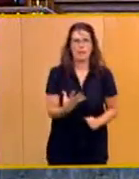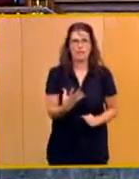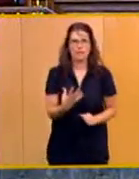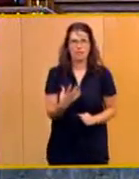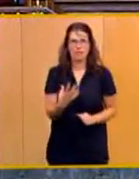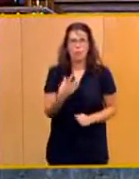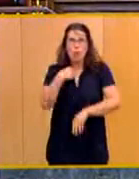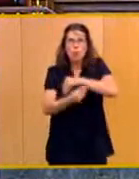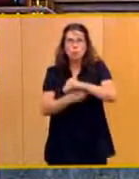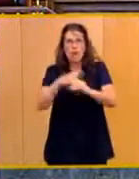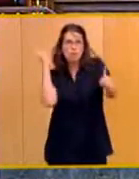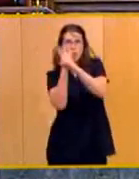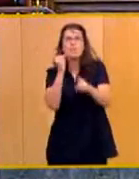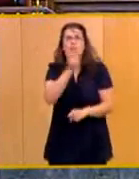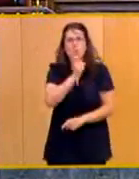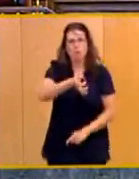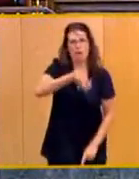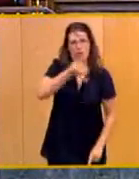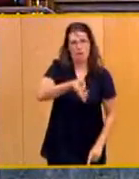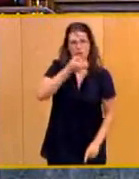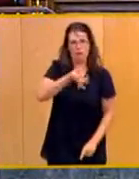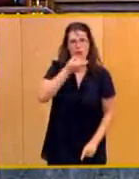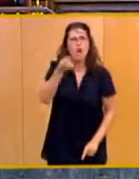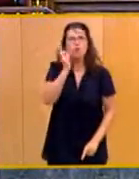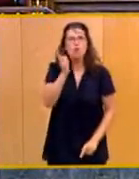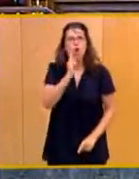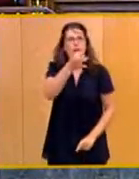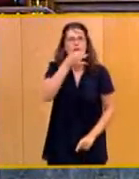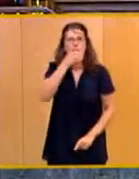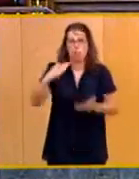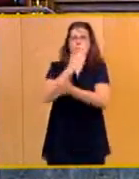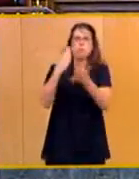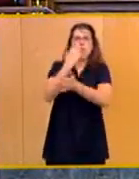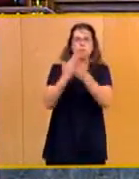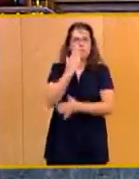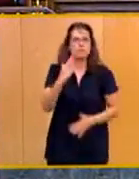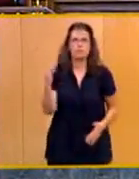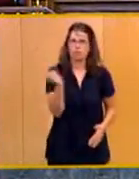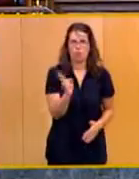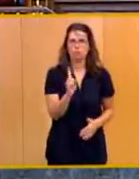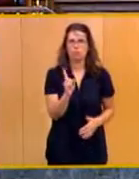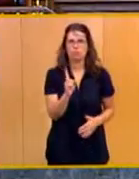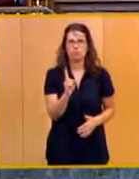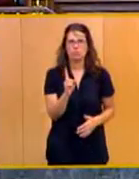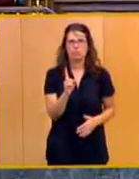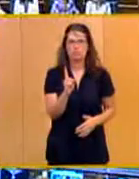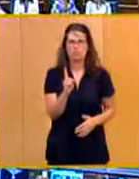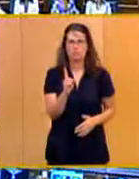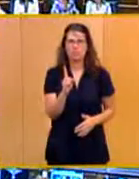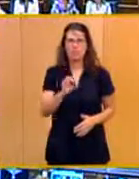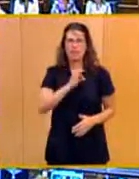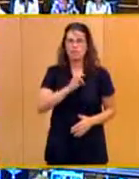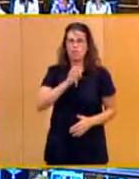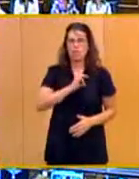palabra y no impidiendo que el orador pueda organizar su discurso. Señor Madero, le llamo al orden por primera